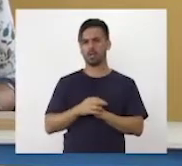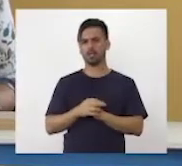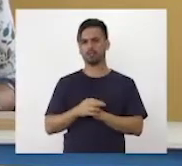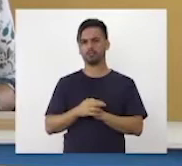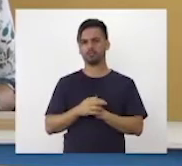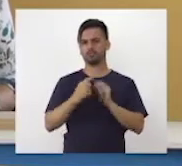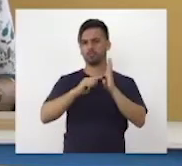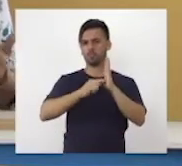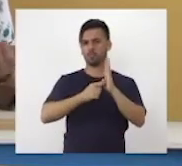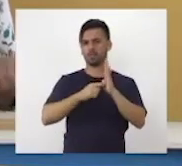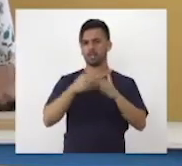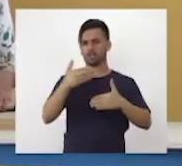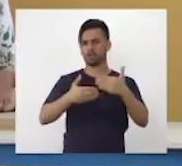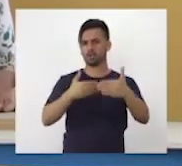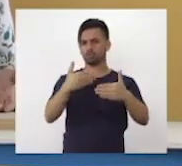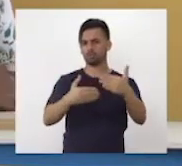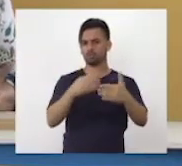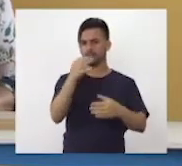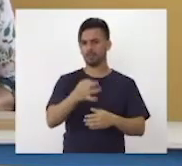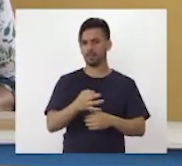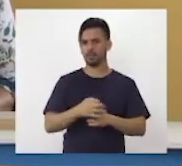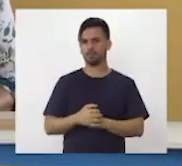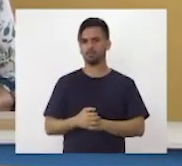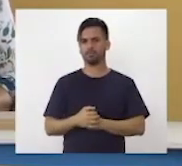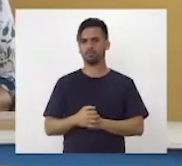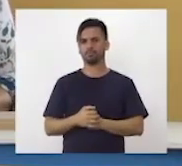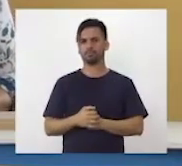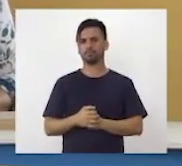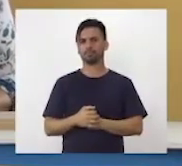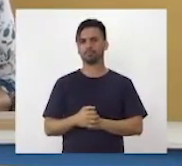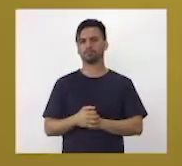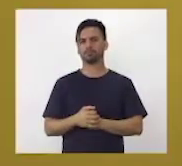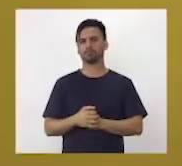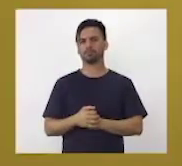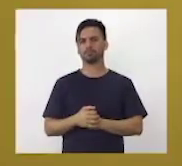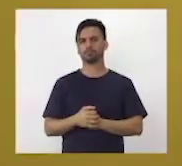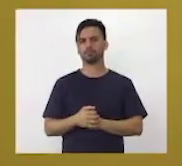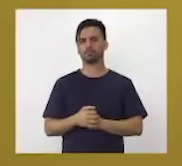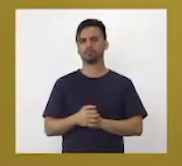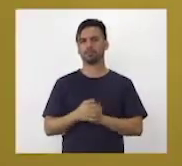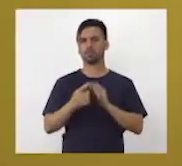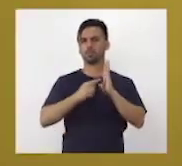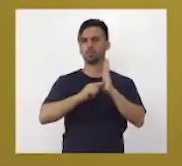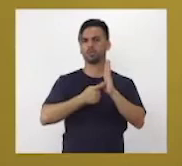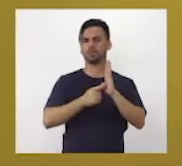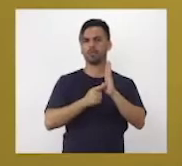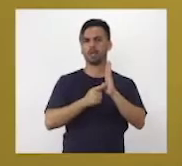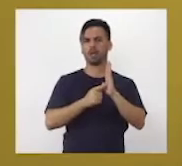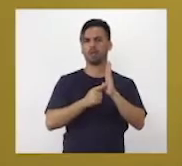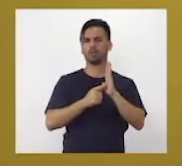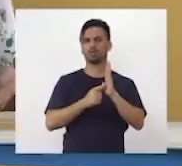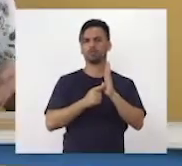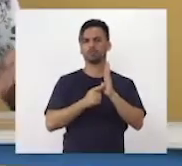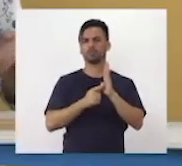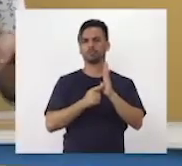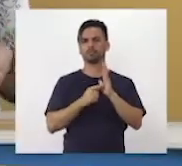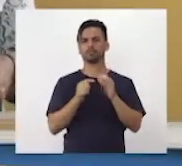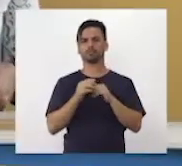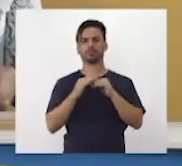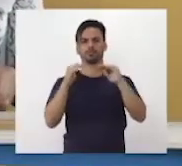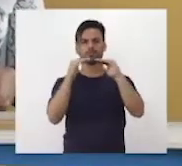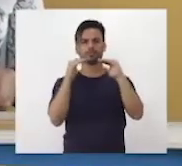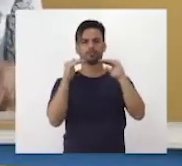¿Recuerdas cómo hablamos en la multiplicación de cómo era el procedimiento? Sí, multiplicábamos